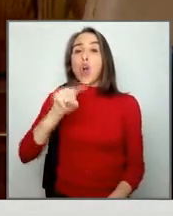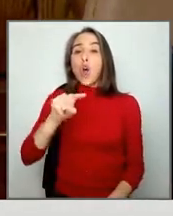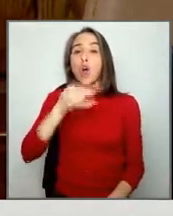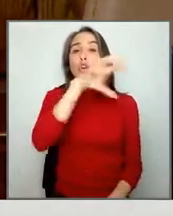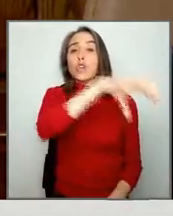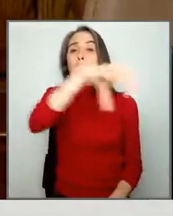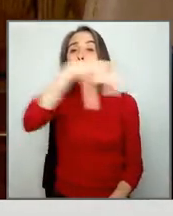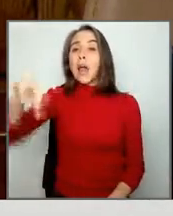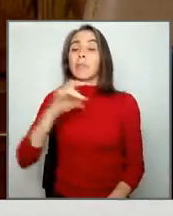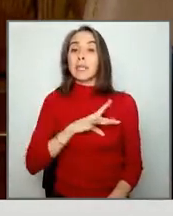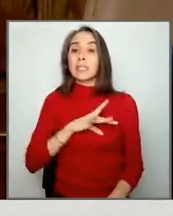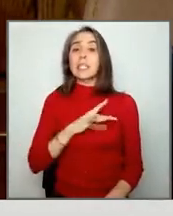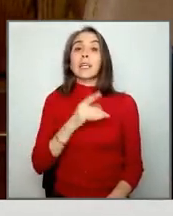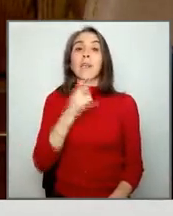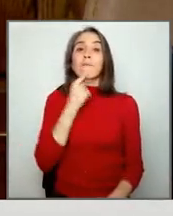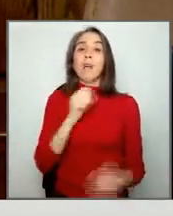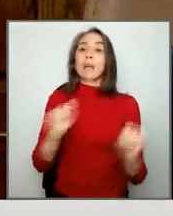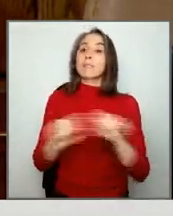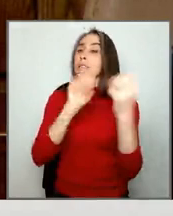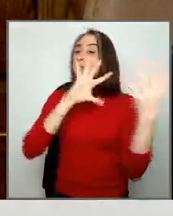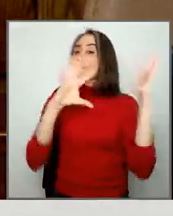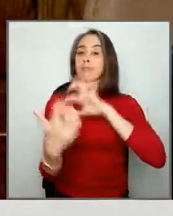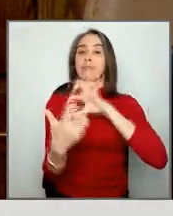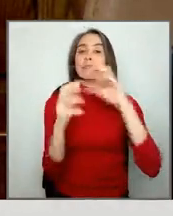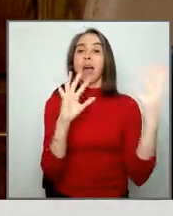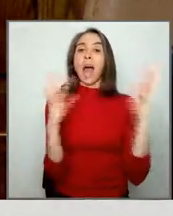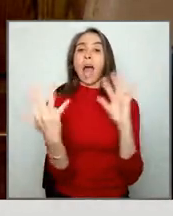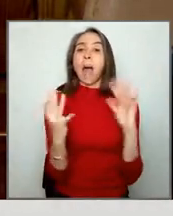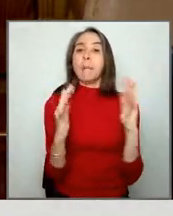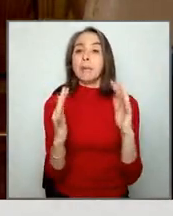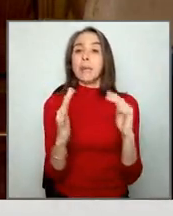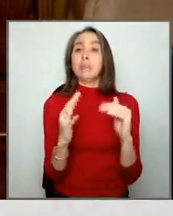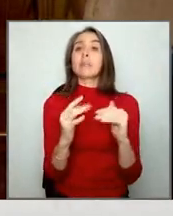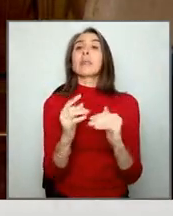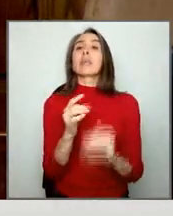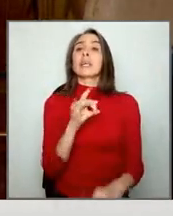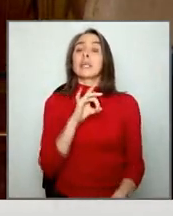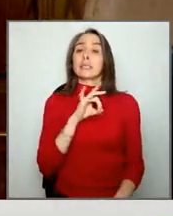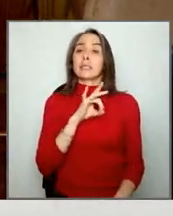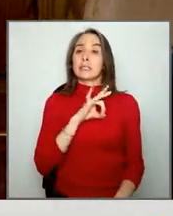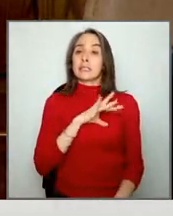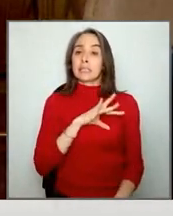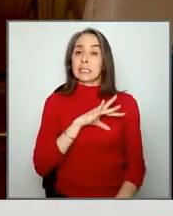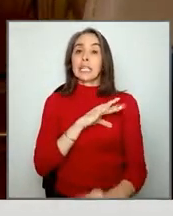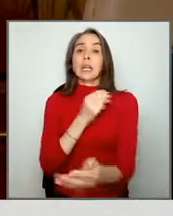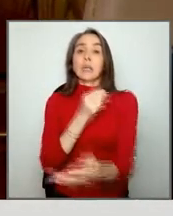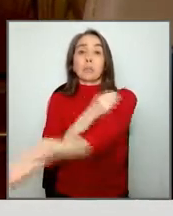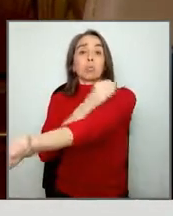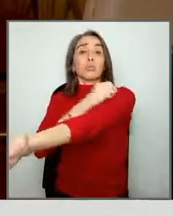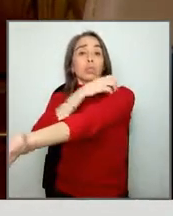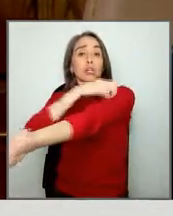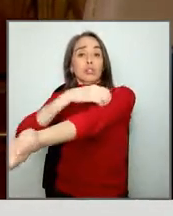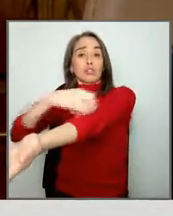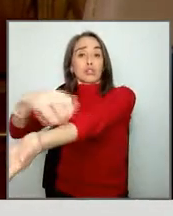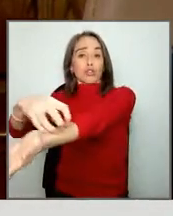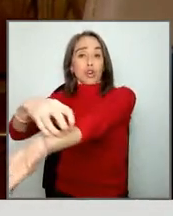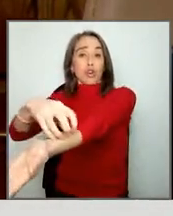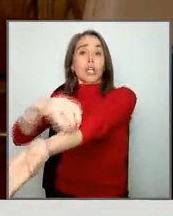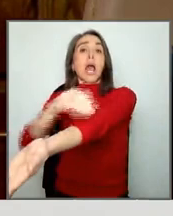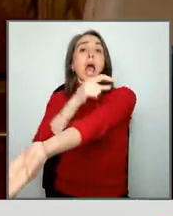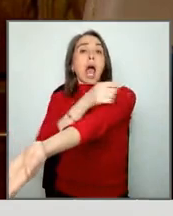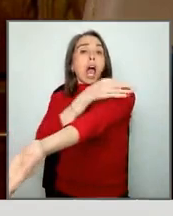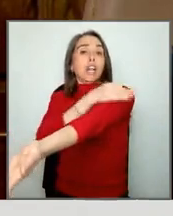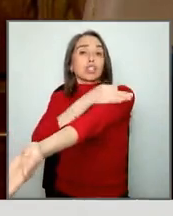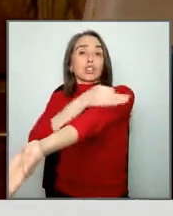que asegura que parte importante de nuestro país para quedar bien cuidado para las próximas generaciones Y eso es